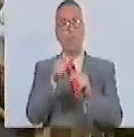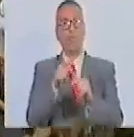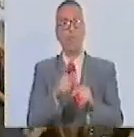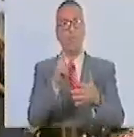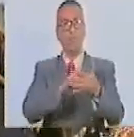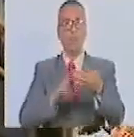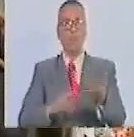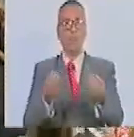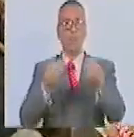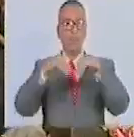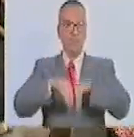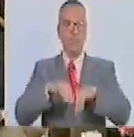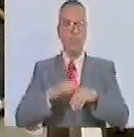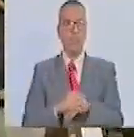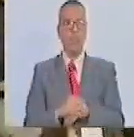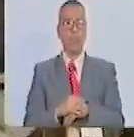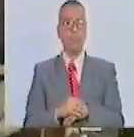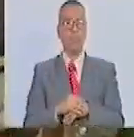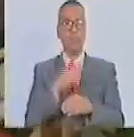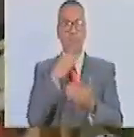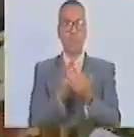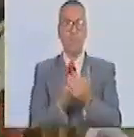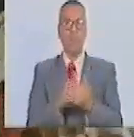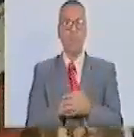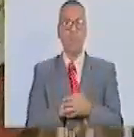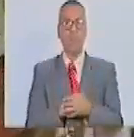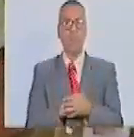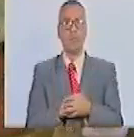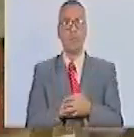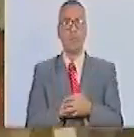lectura al acuerdo. Gracias.